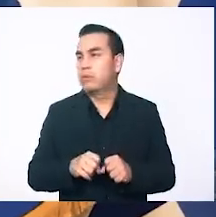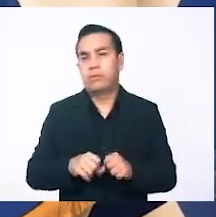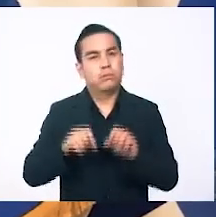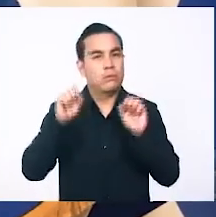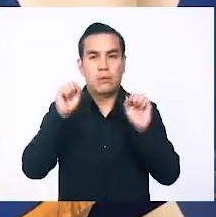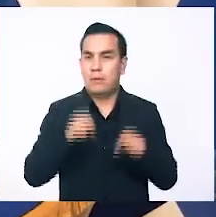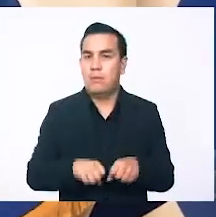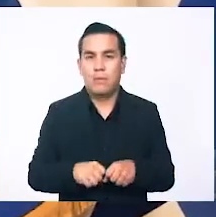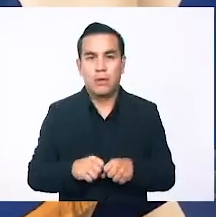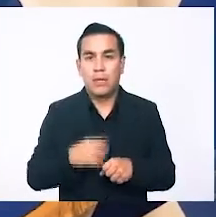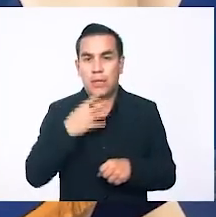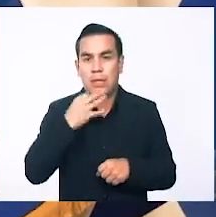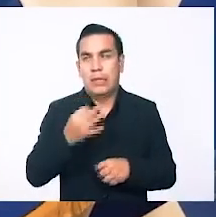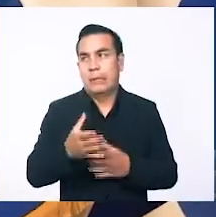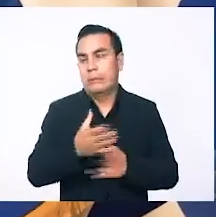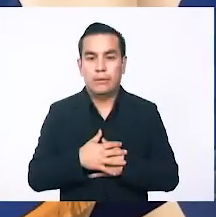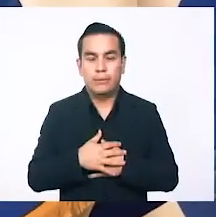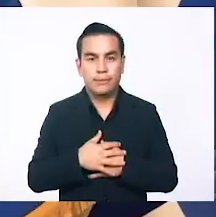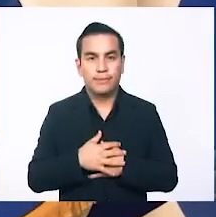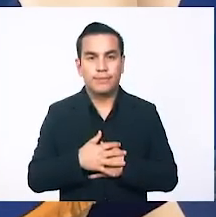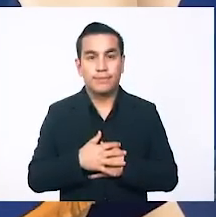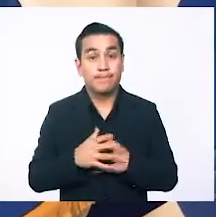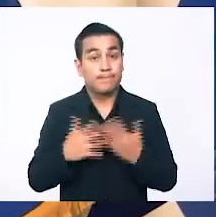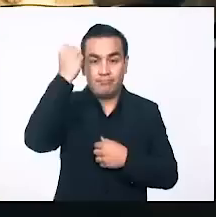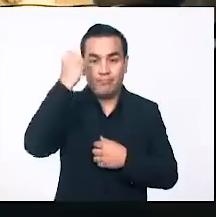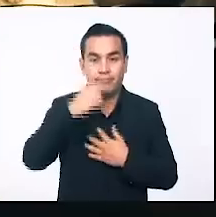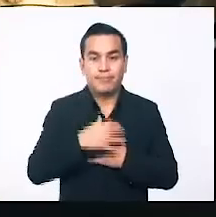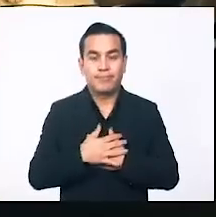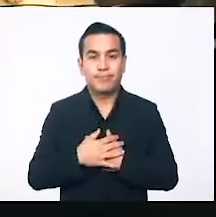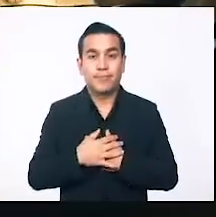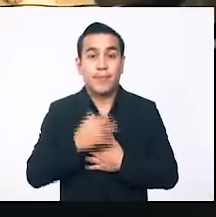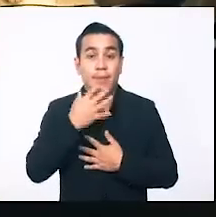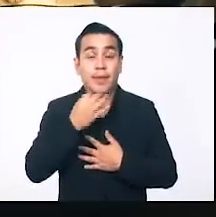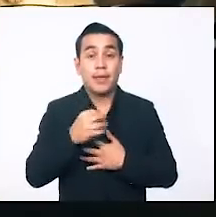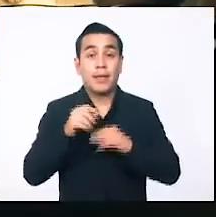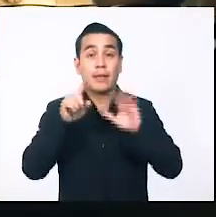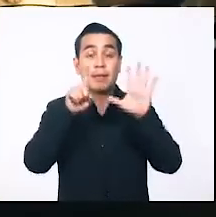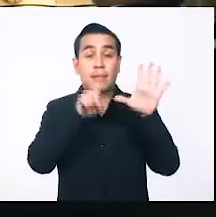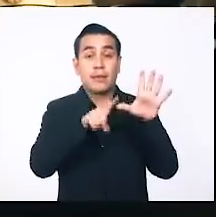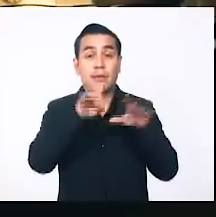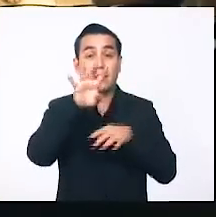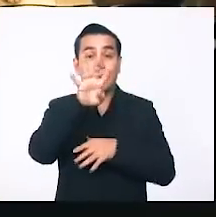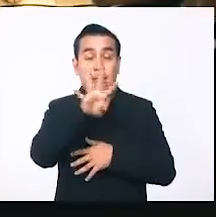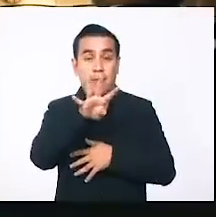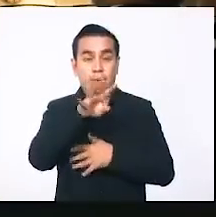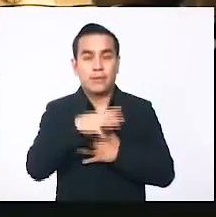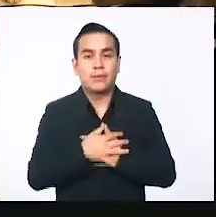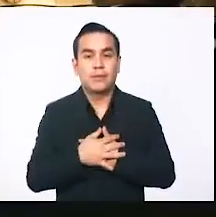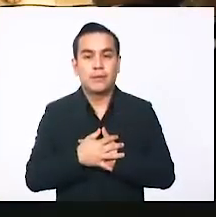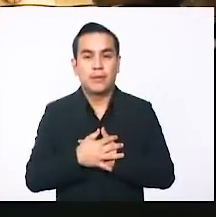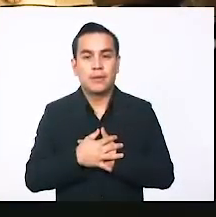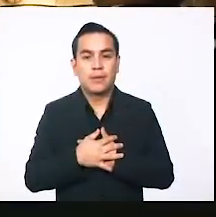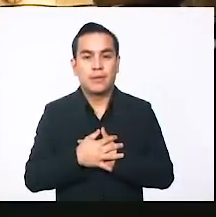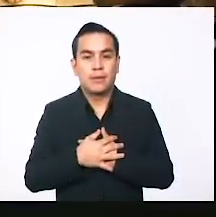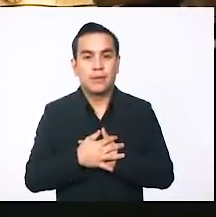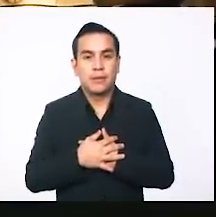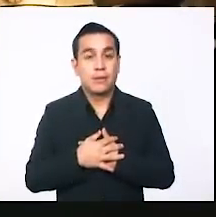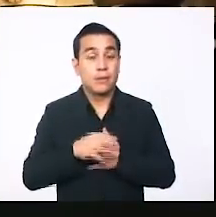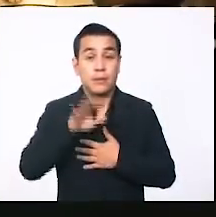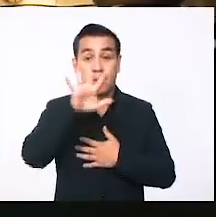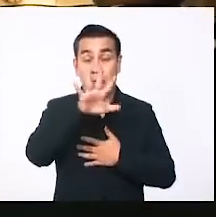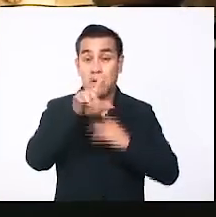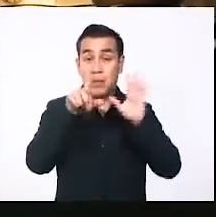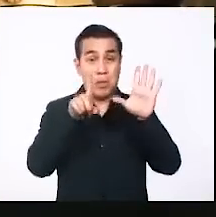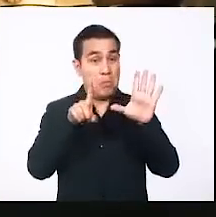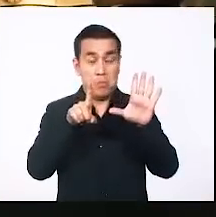no va a pasar, no importa lo que haga. Pero pasó. Y con 64, no con los 56 que dice